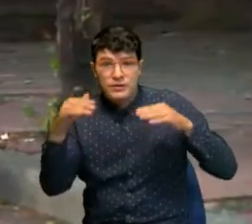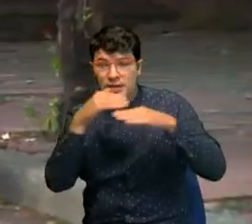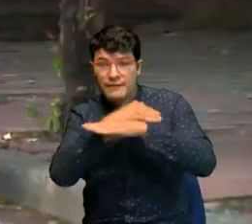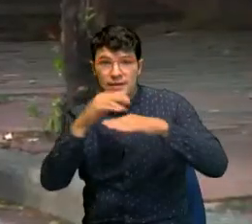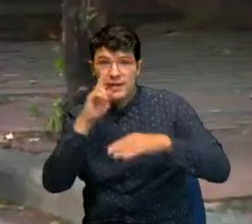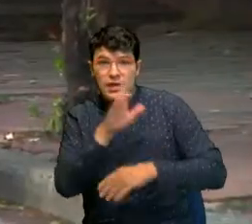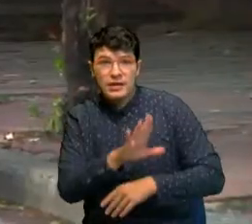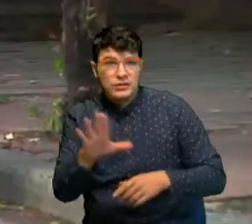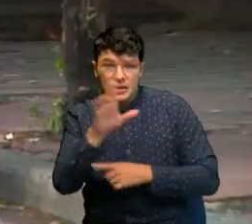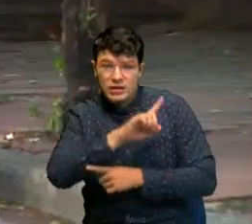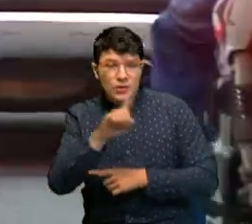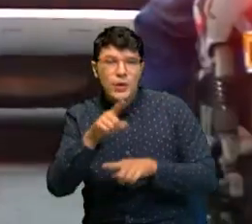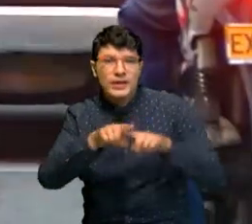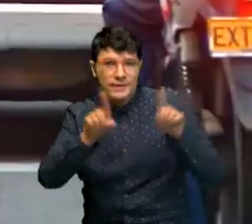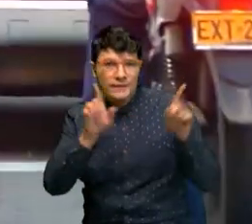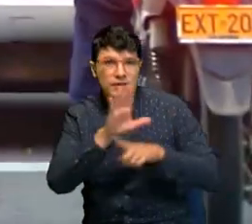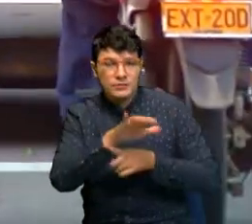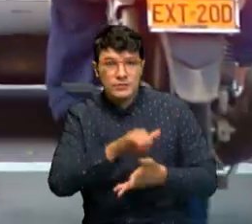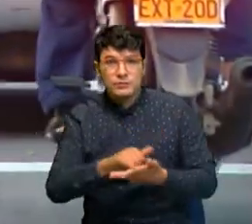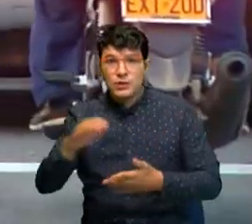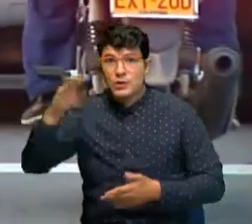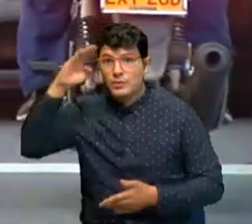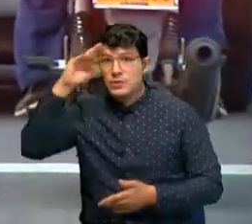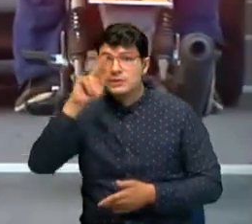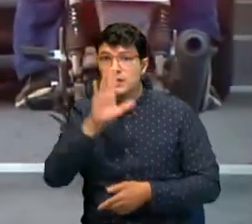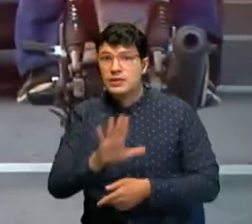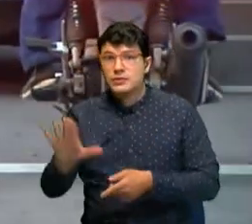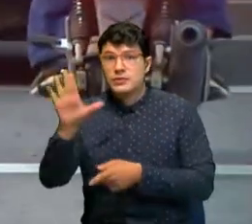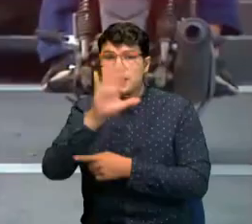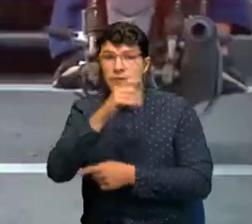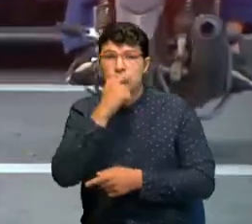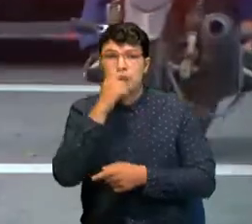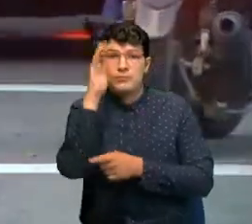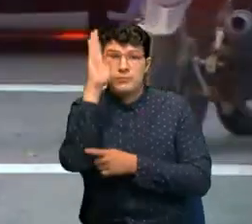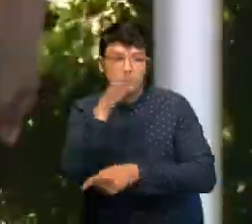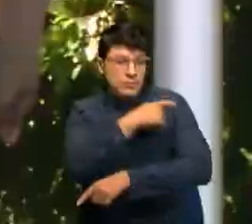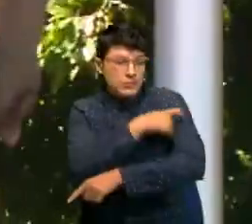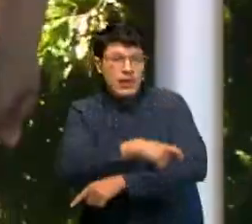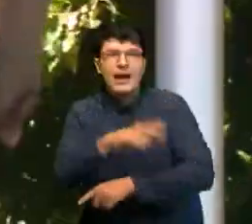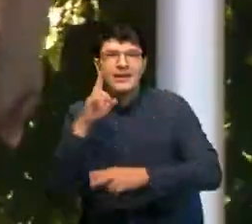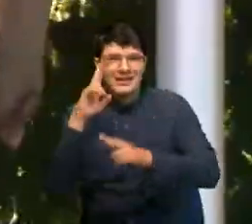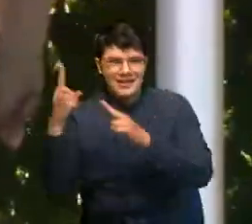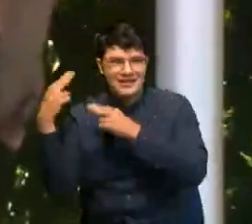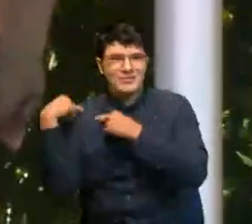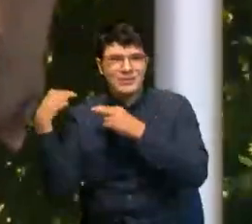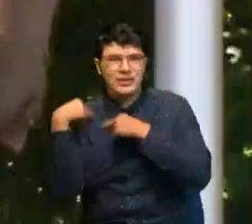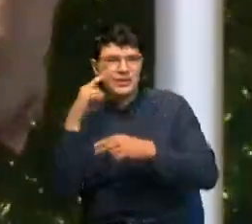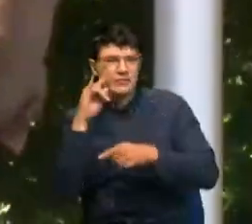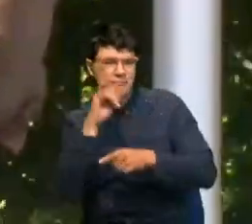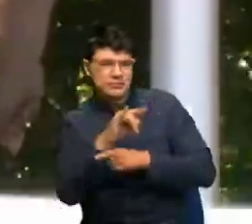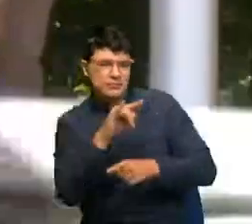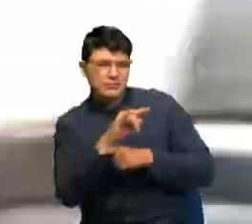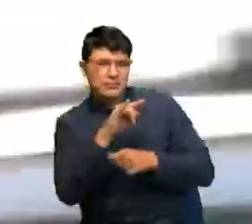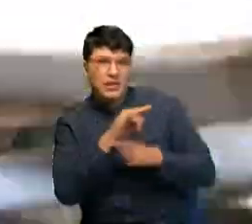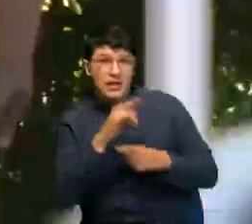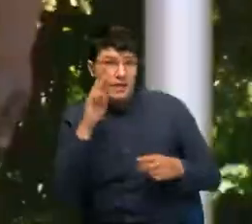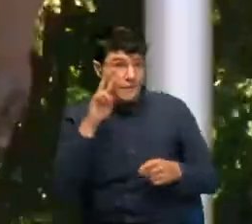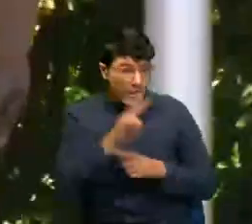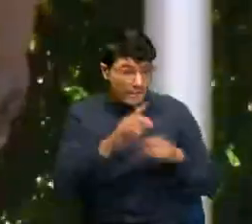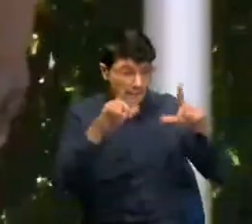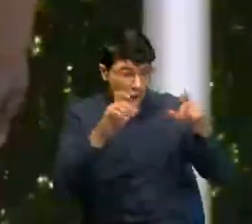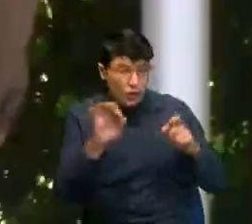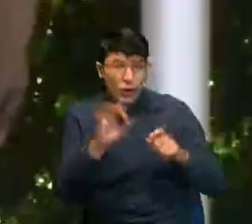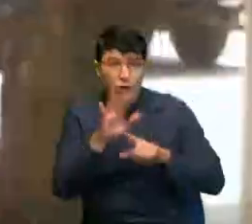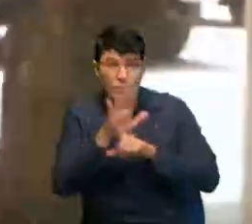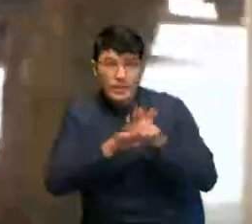La Policía de Tránsito será la encargada de impartir las sanciones, evaluando las fotografías y videos como prueba de la